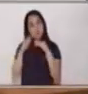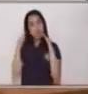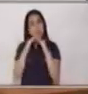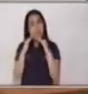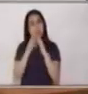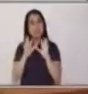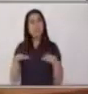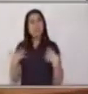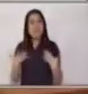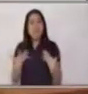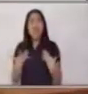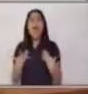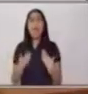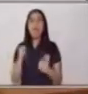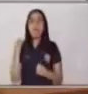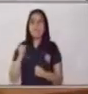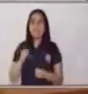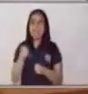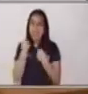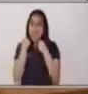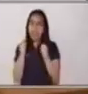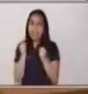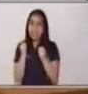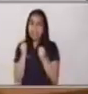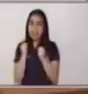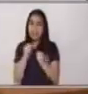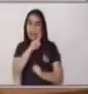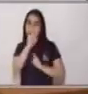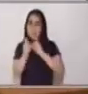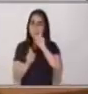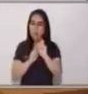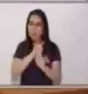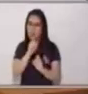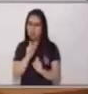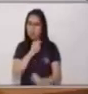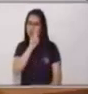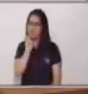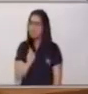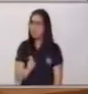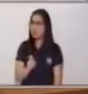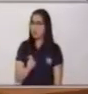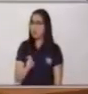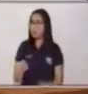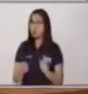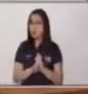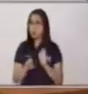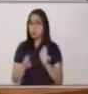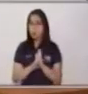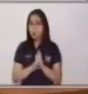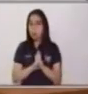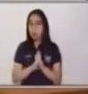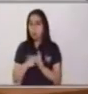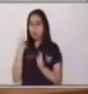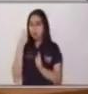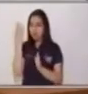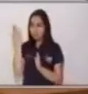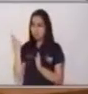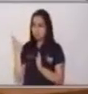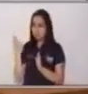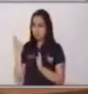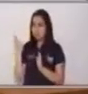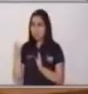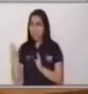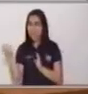Yo sé que tú escribes muy rápido y lograste escribir algunos ejemplos. En estos ejemplos